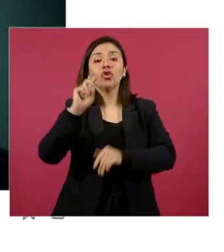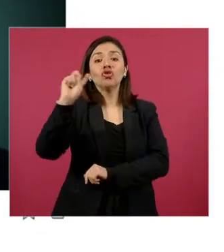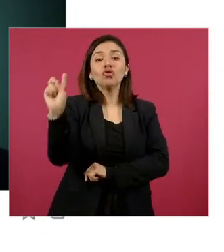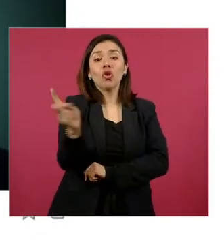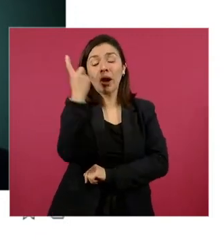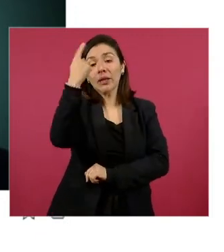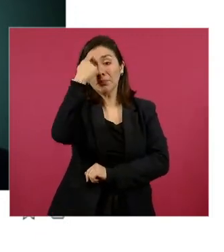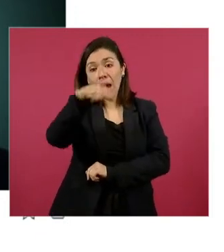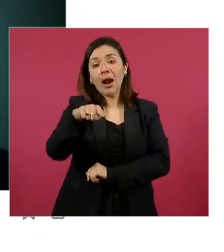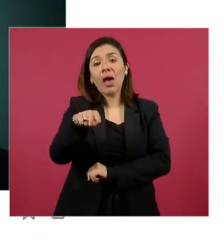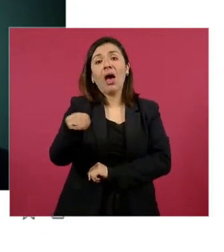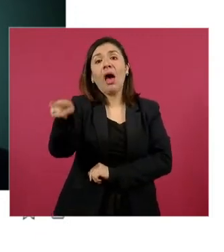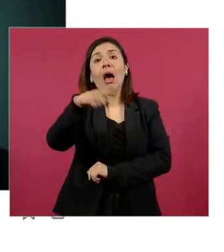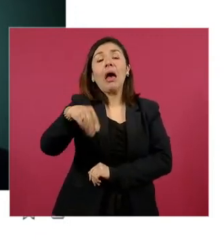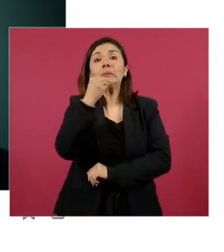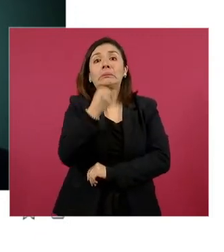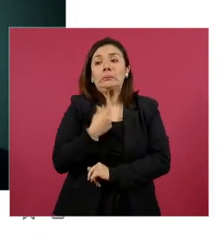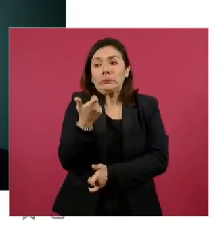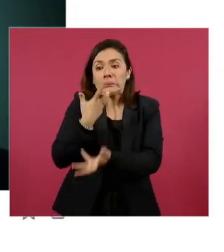para subsidiar sus pérdidas.